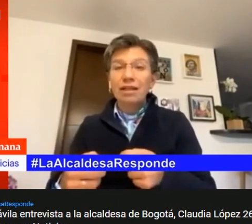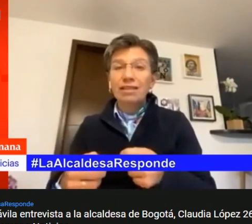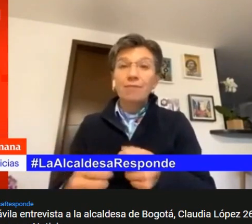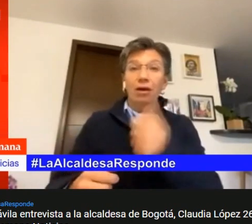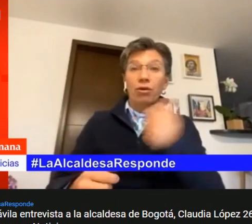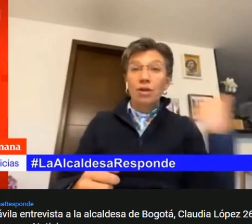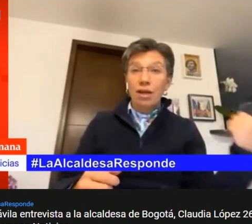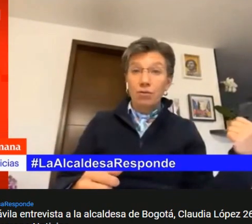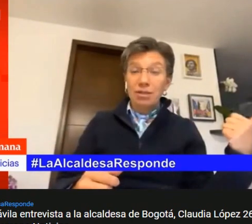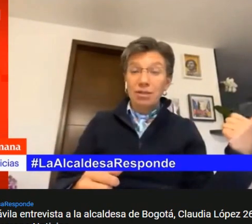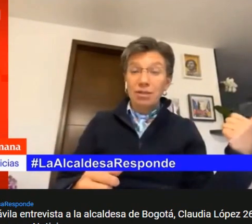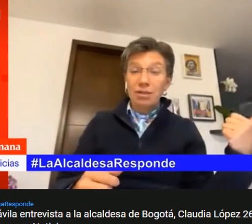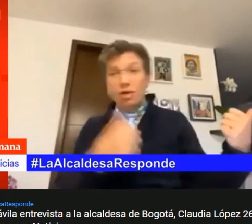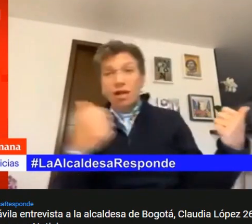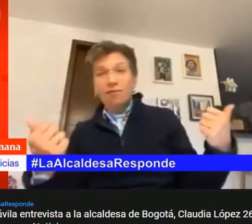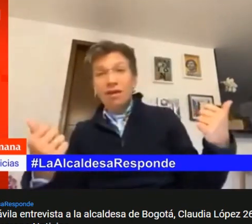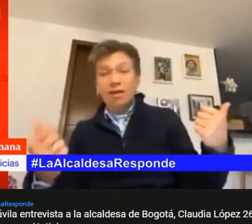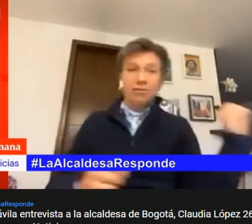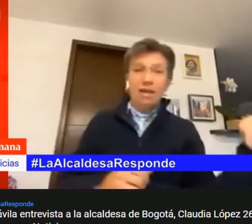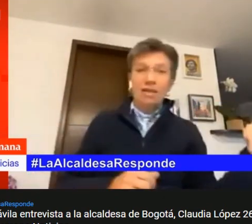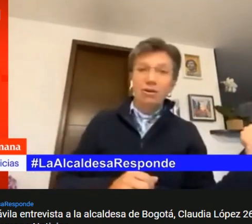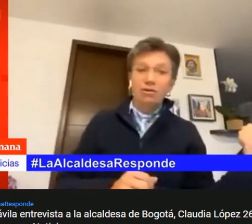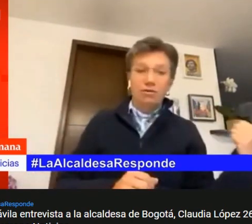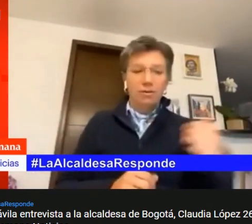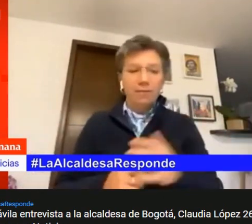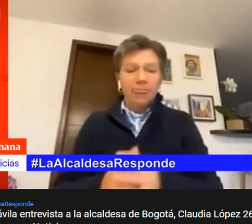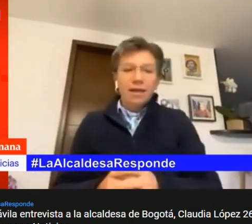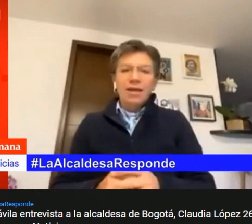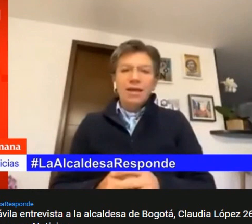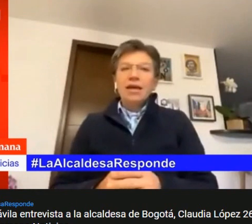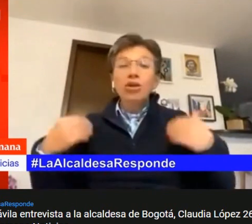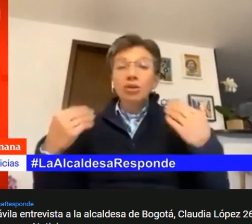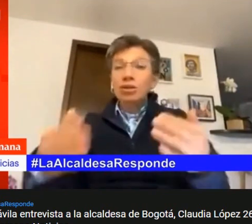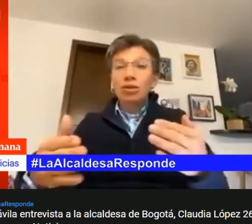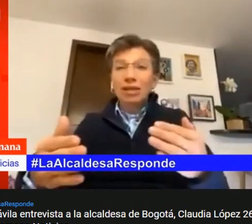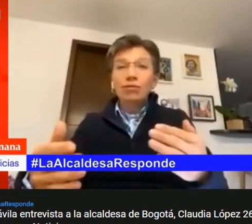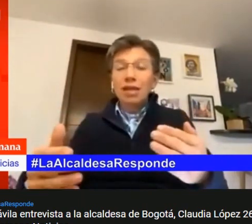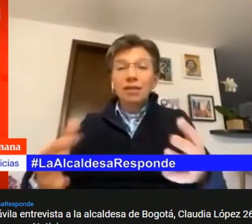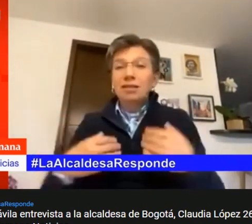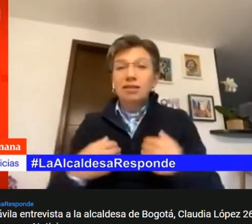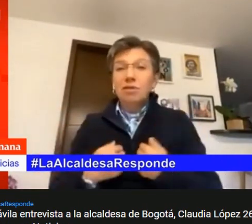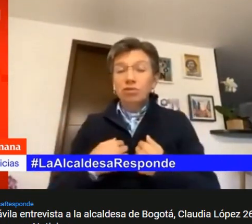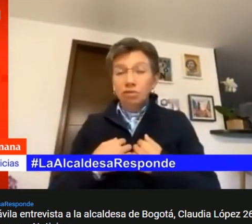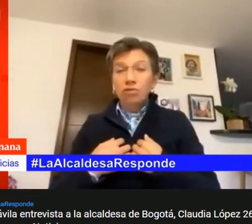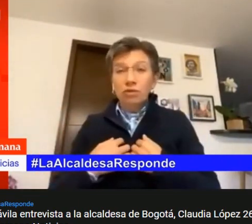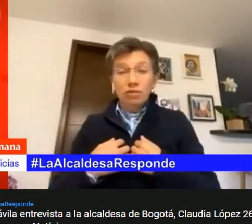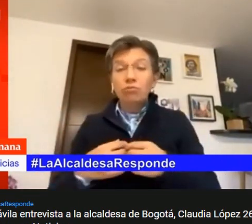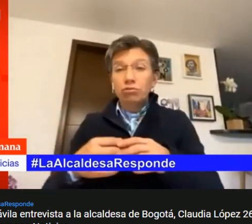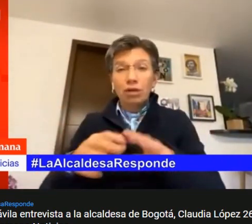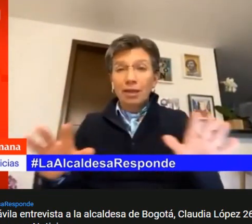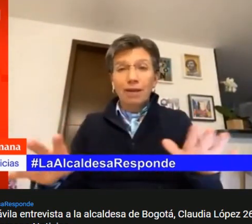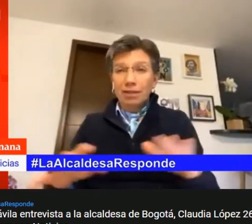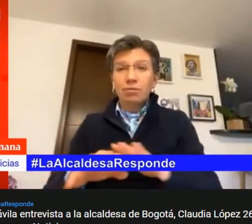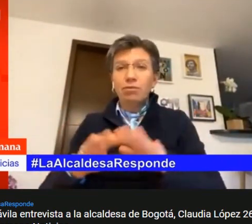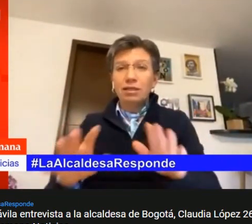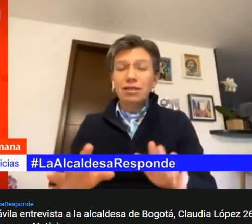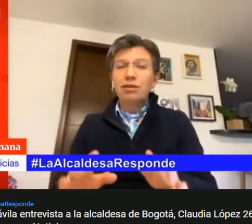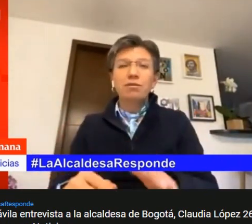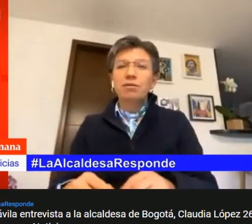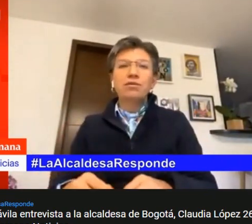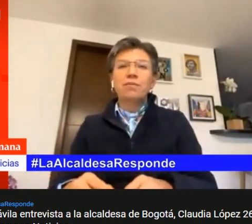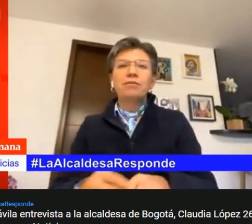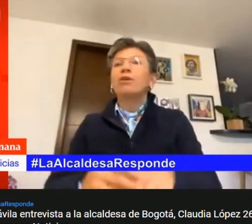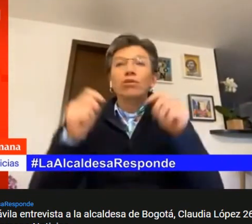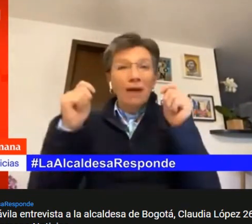desconectados por falta de pago de la cuenta anterior, no de la que viene, sino de la anterior. Todos los reconectamos gratis, eso a nosotros nos cuesta un montón de plata,